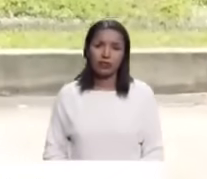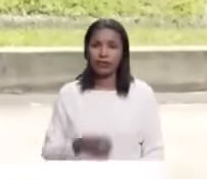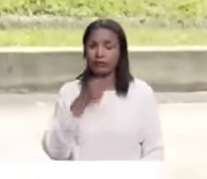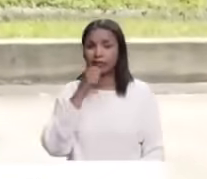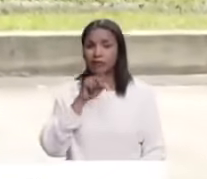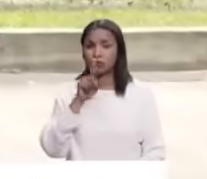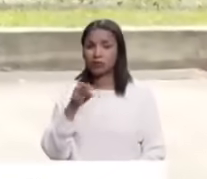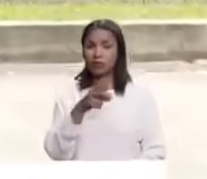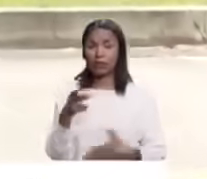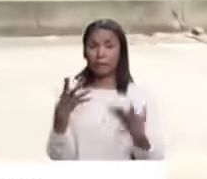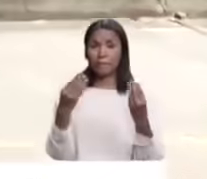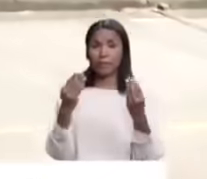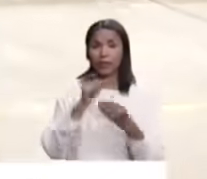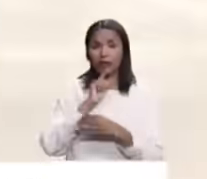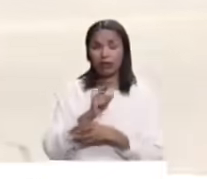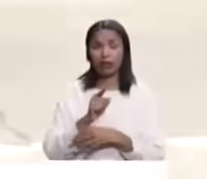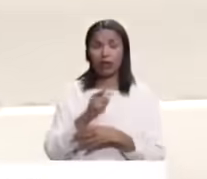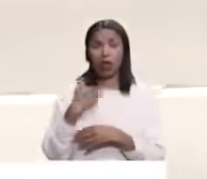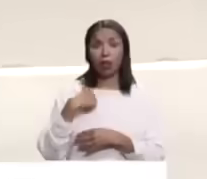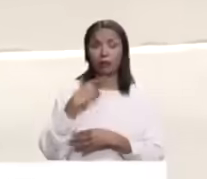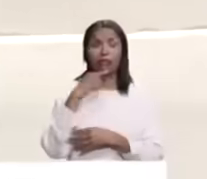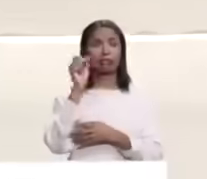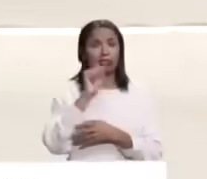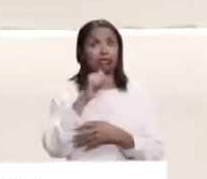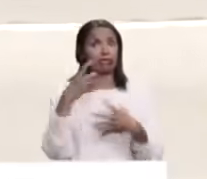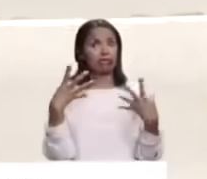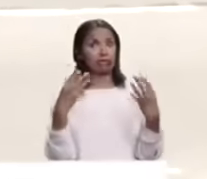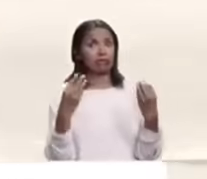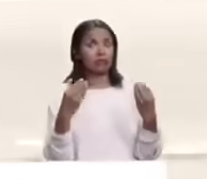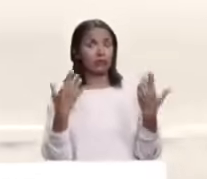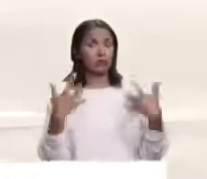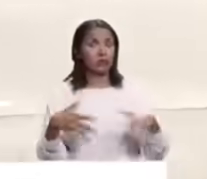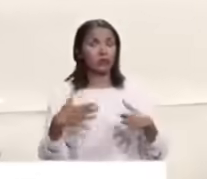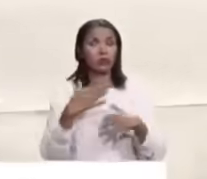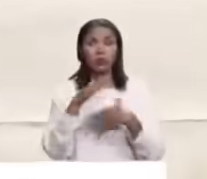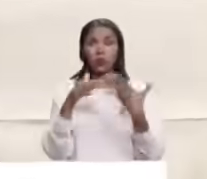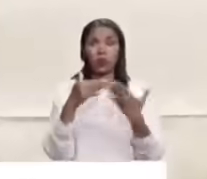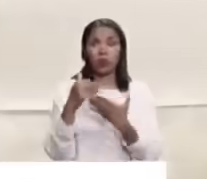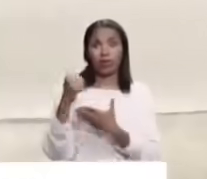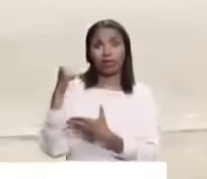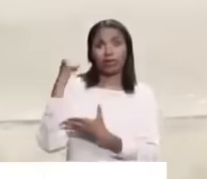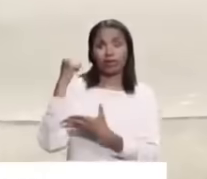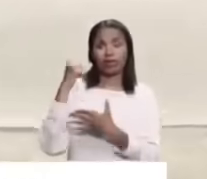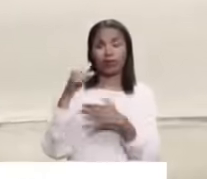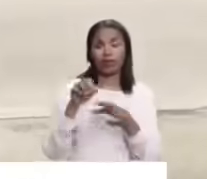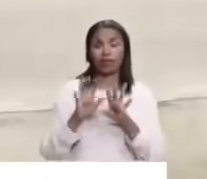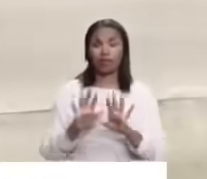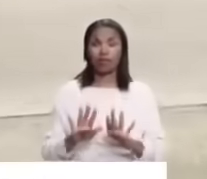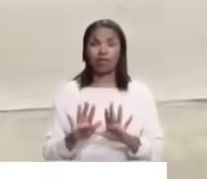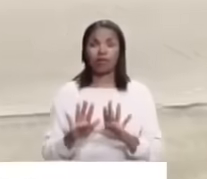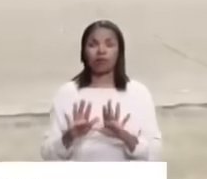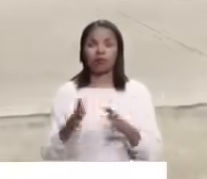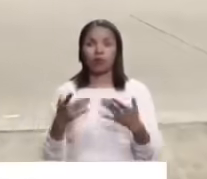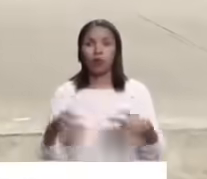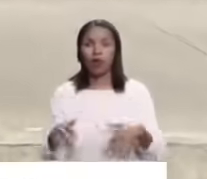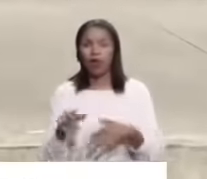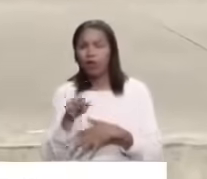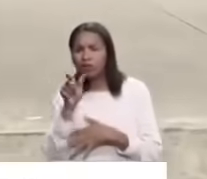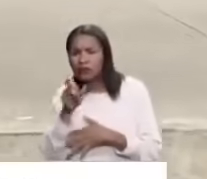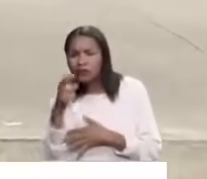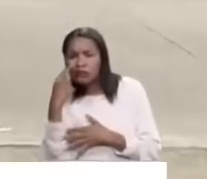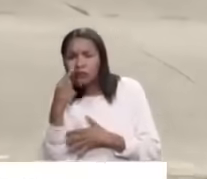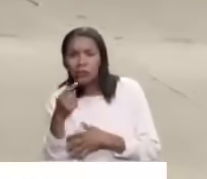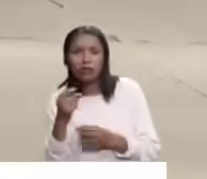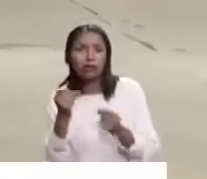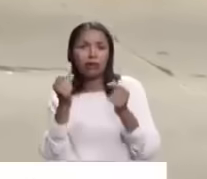Sí, totalmente. Así que imagínense que todos los conductores, esto en un radio de 50 metros, hemos abandonado nuestros